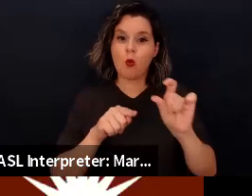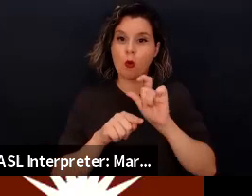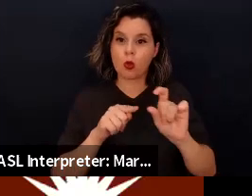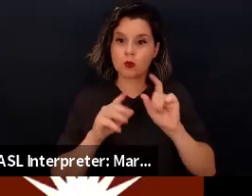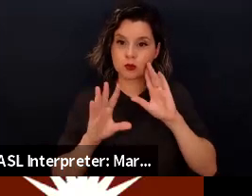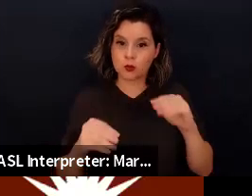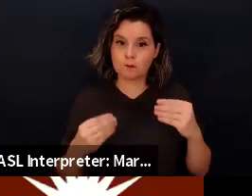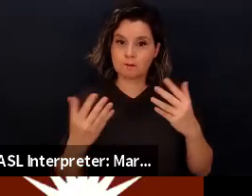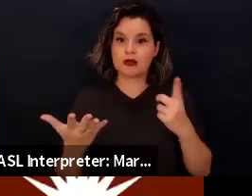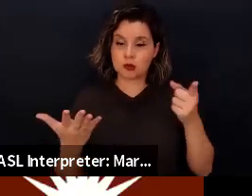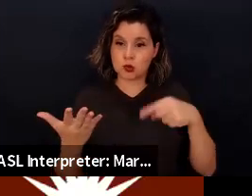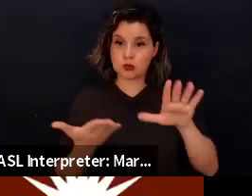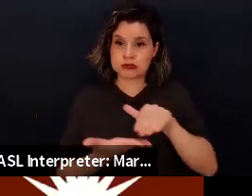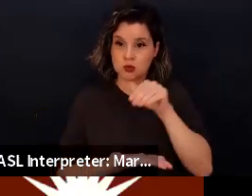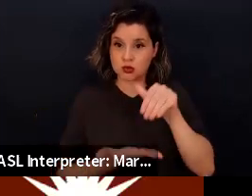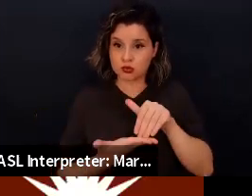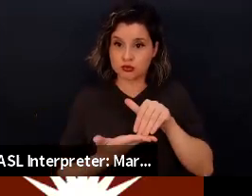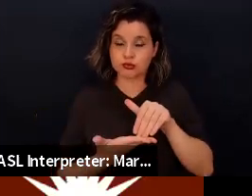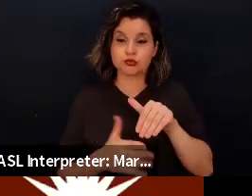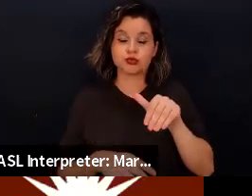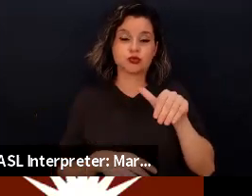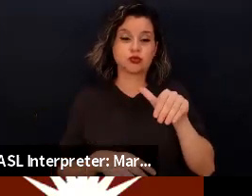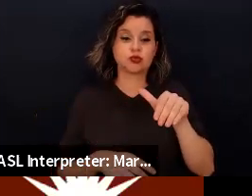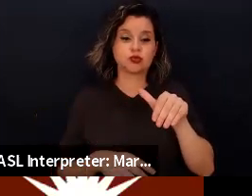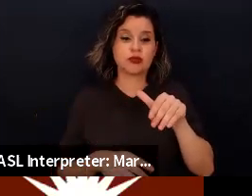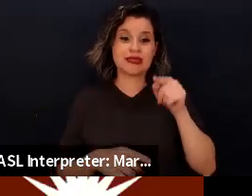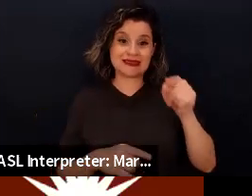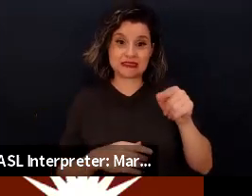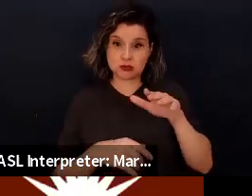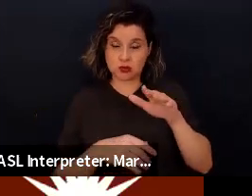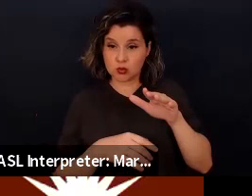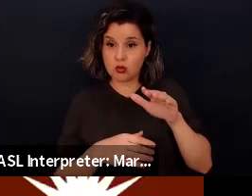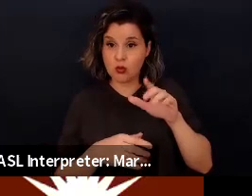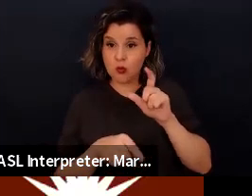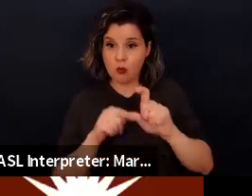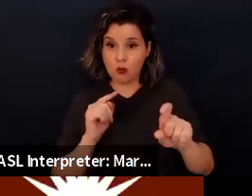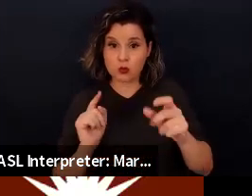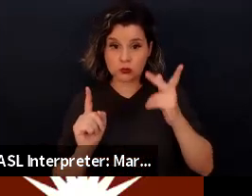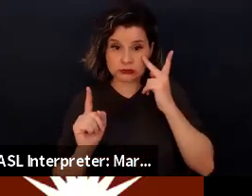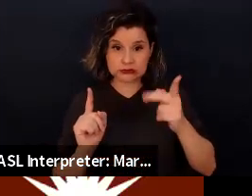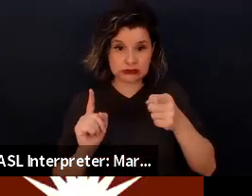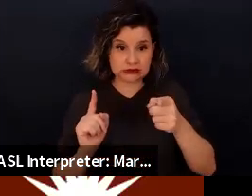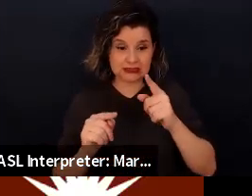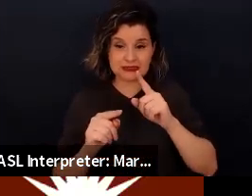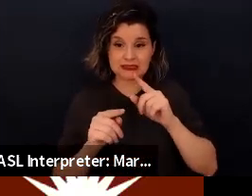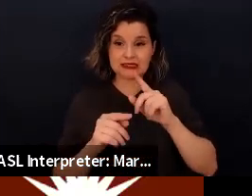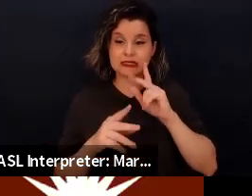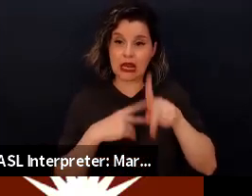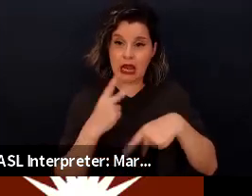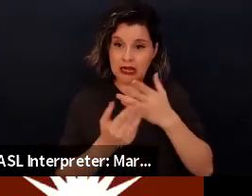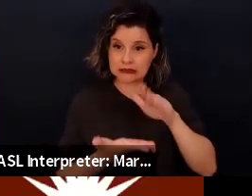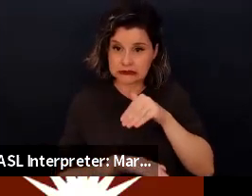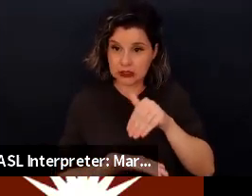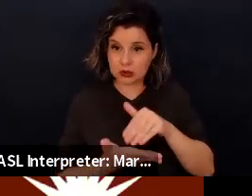dado a estos centros. Y de estas llamadas podemos ver el tipo de centro, en dónde